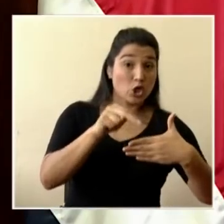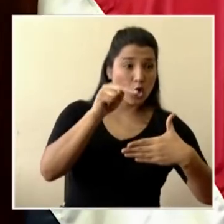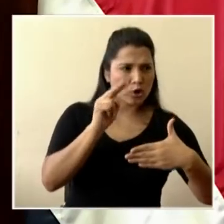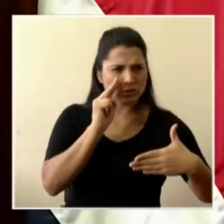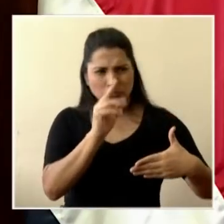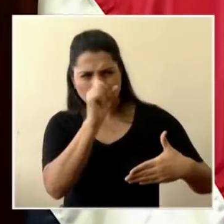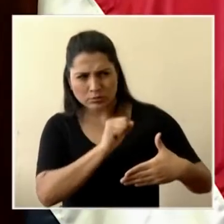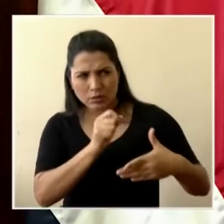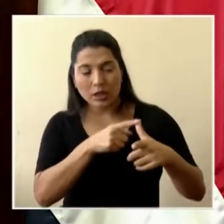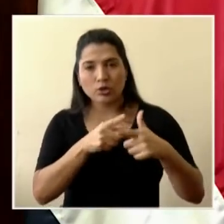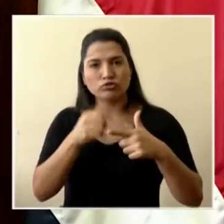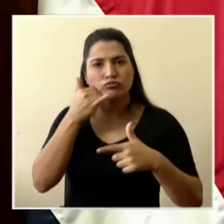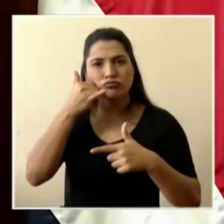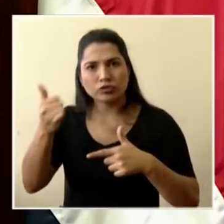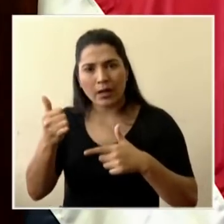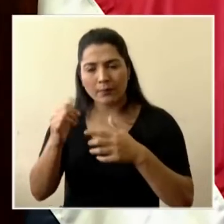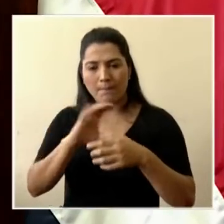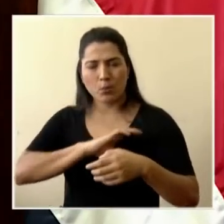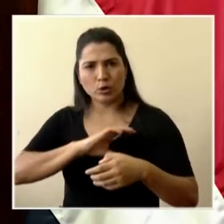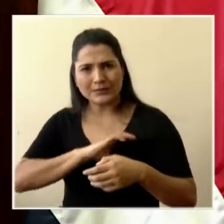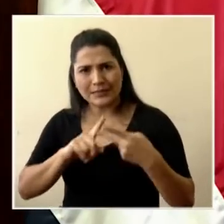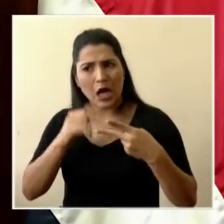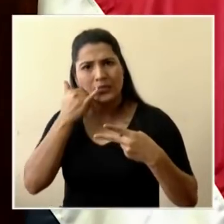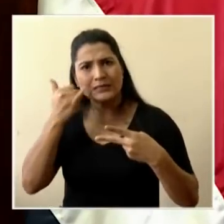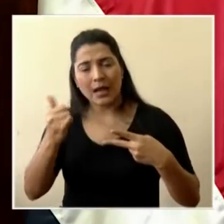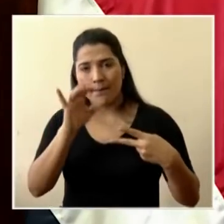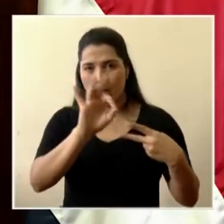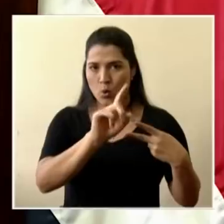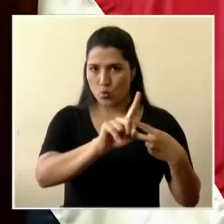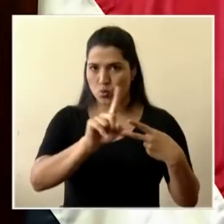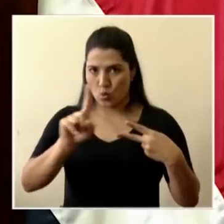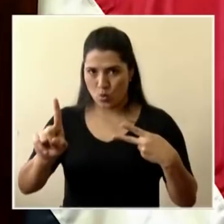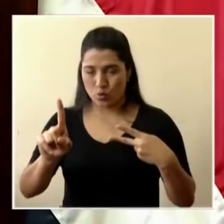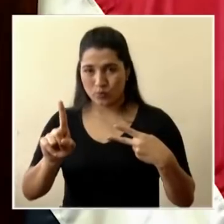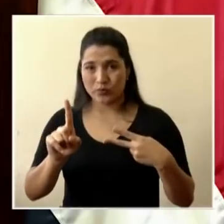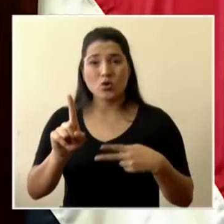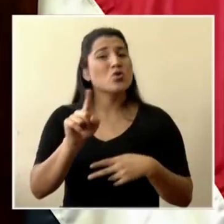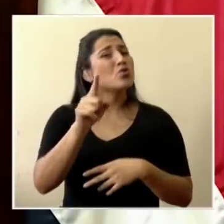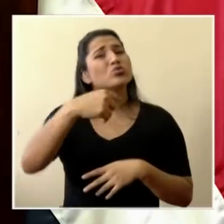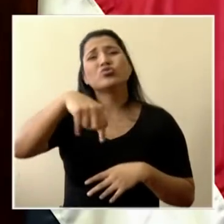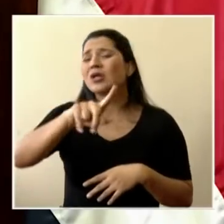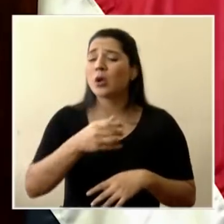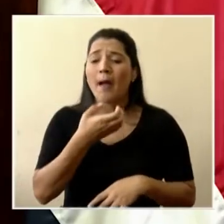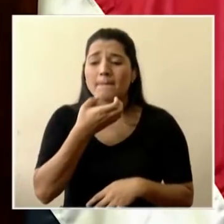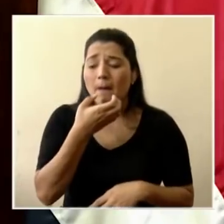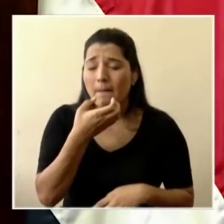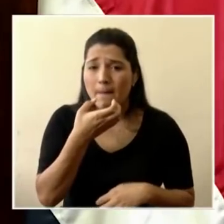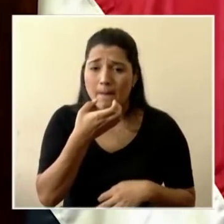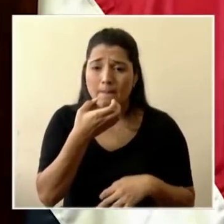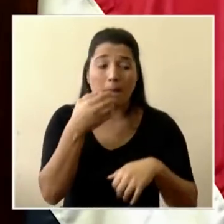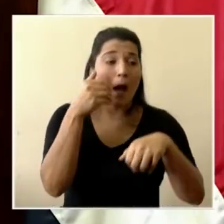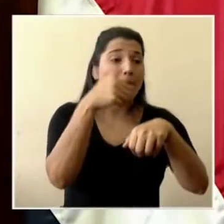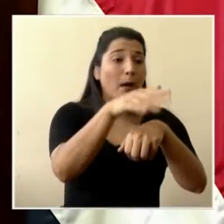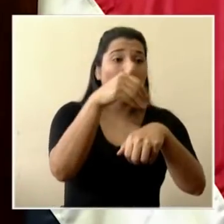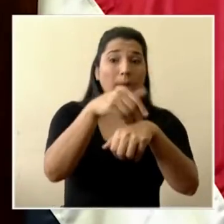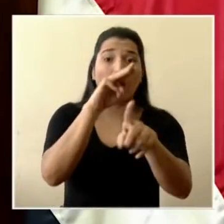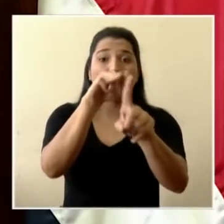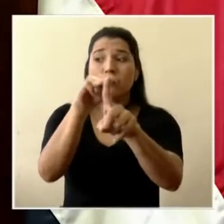con la policía local o llame al 911. Este tipo de audios anónimos, sin